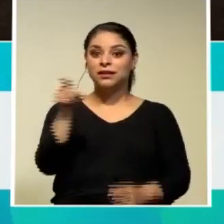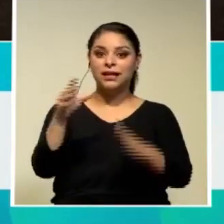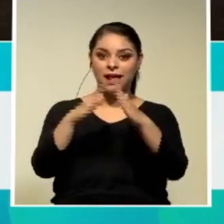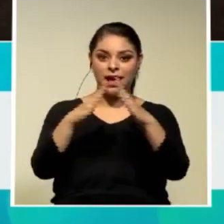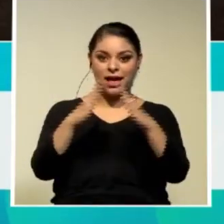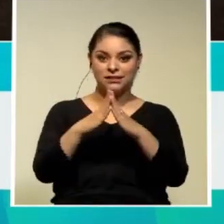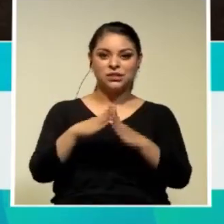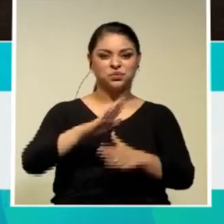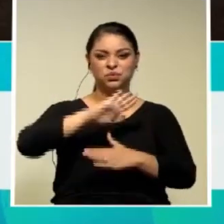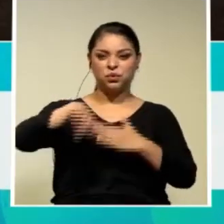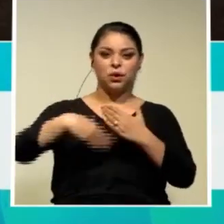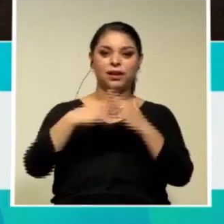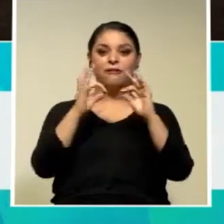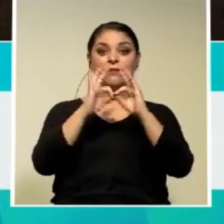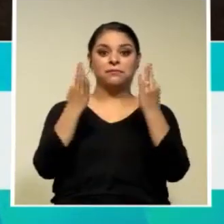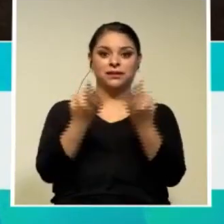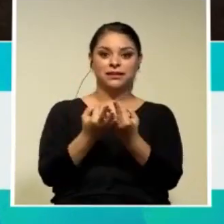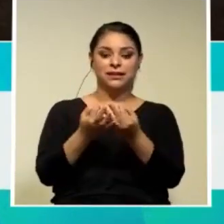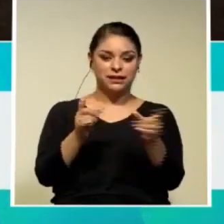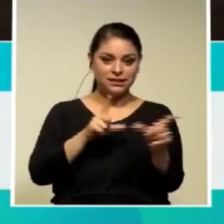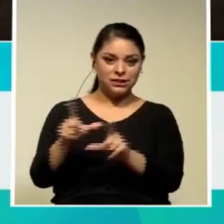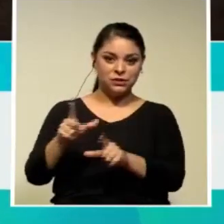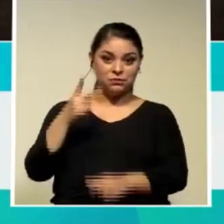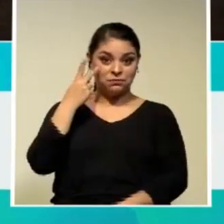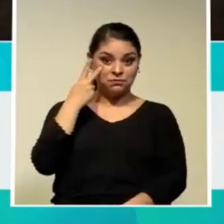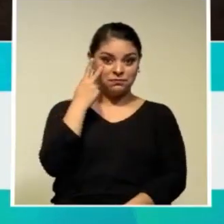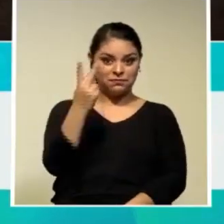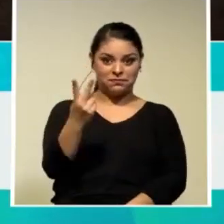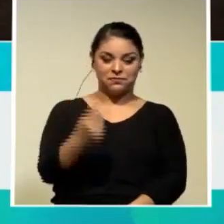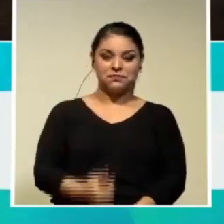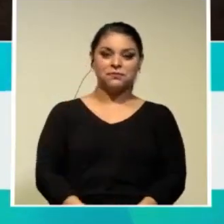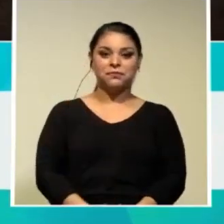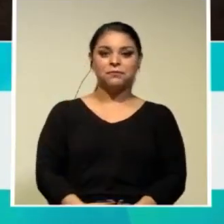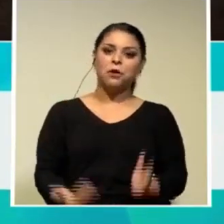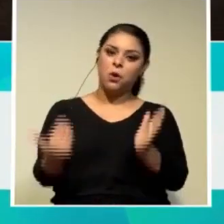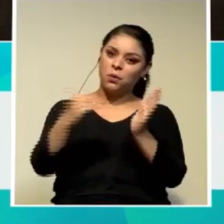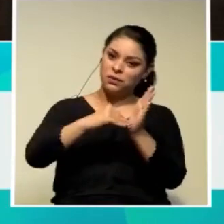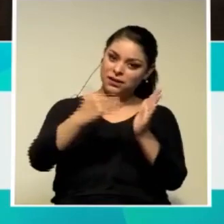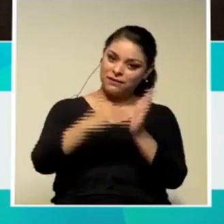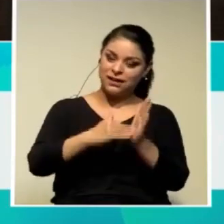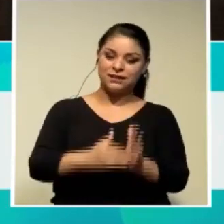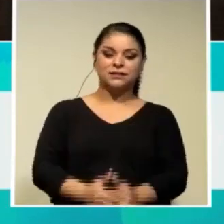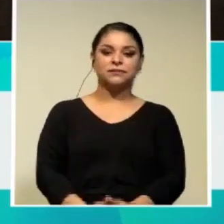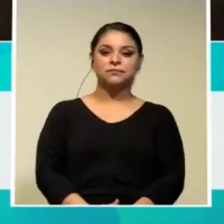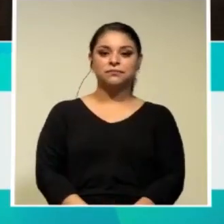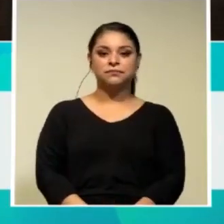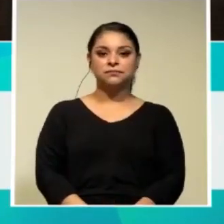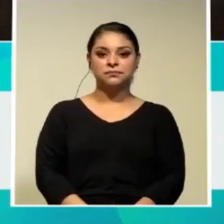toda la familia. ¡Ya, listos, vamos! ¡De nuevo, vamos! ¡De nuevo!